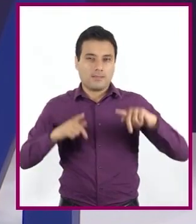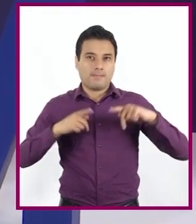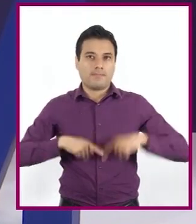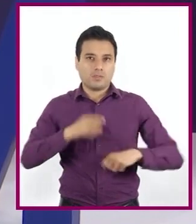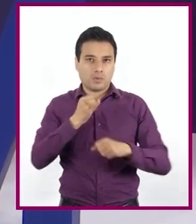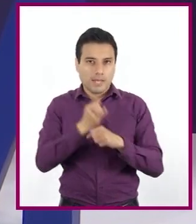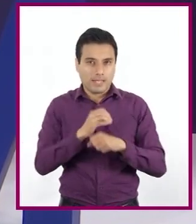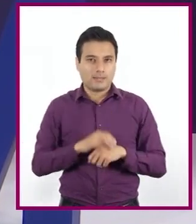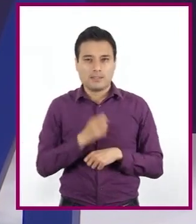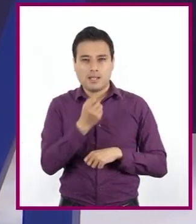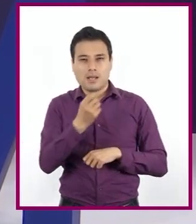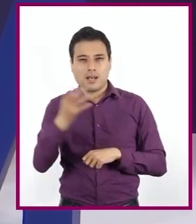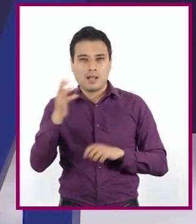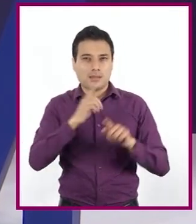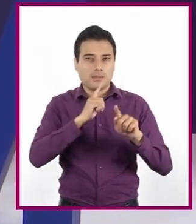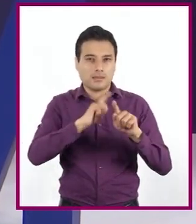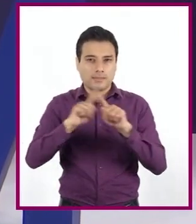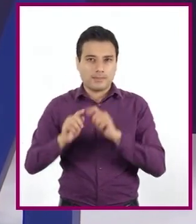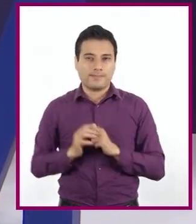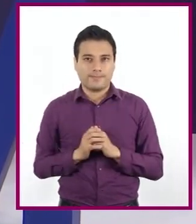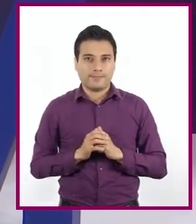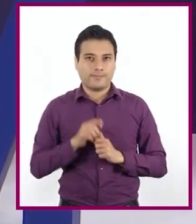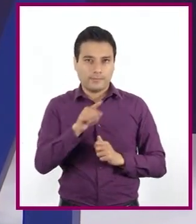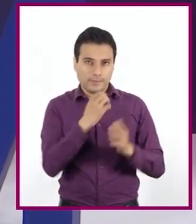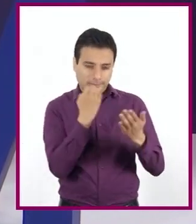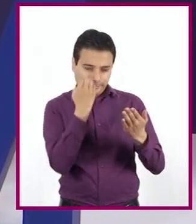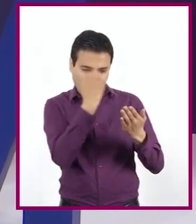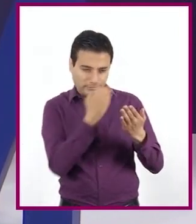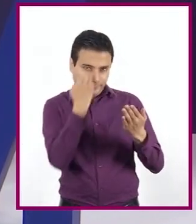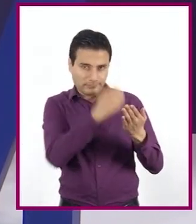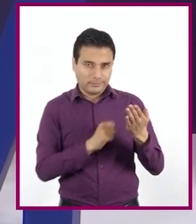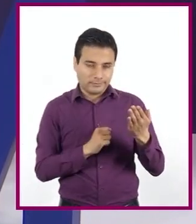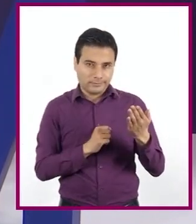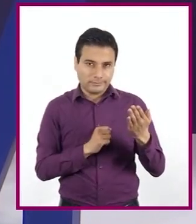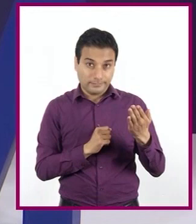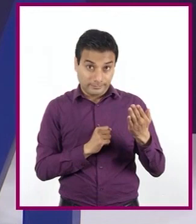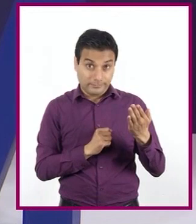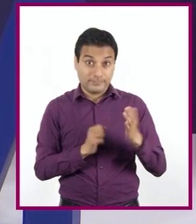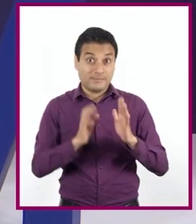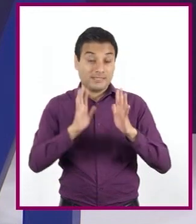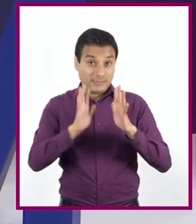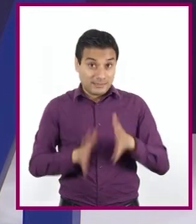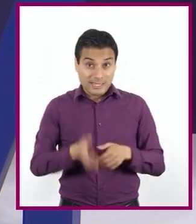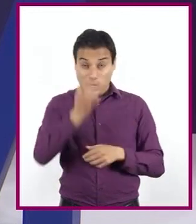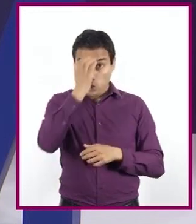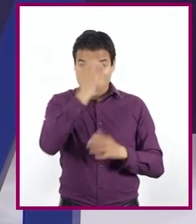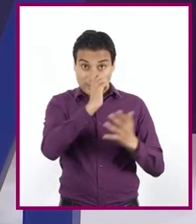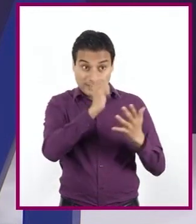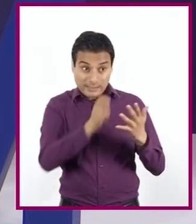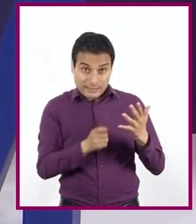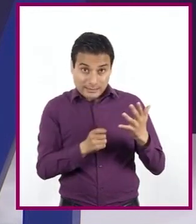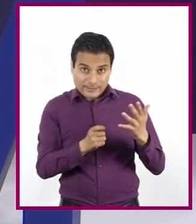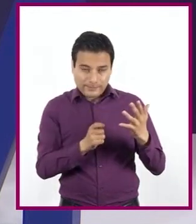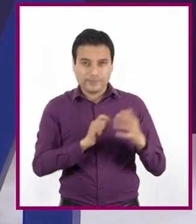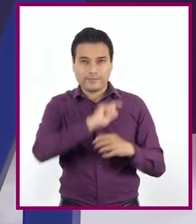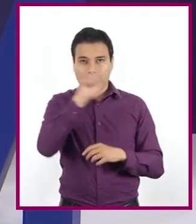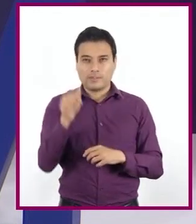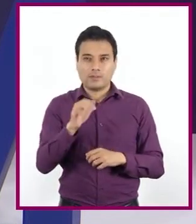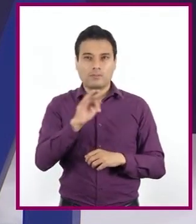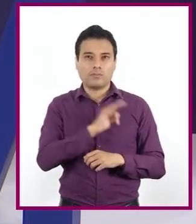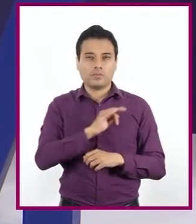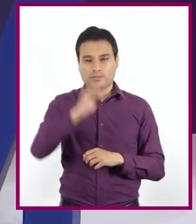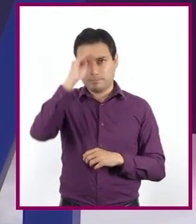personajes que incluiremos en nuestra adaptación. Con todos estos elementos, podrán definir cuántos